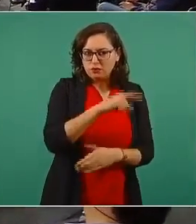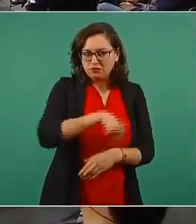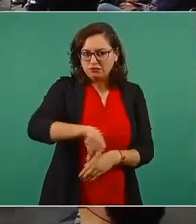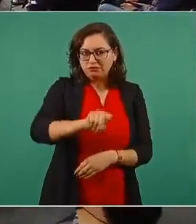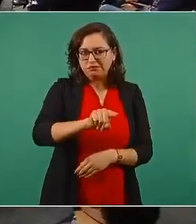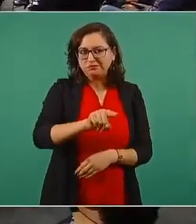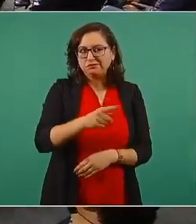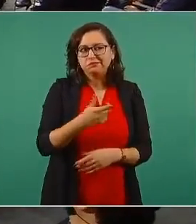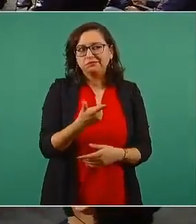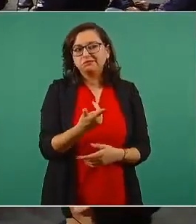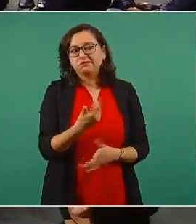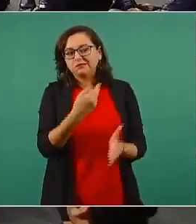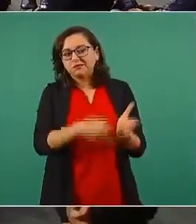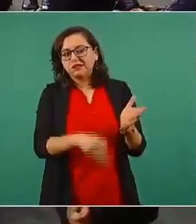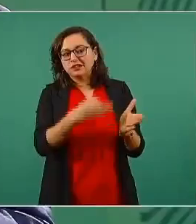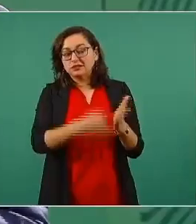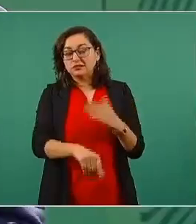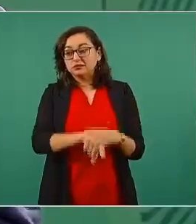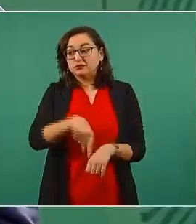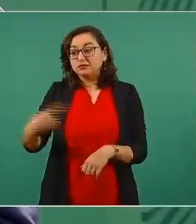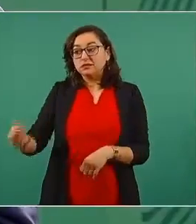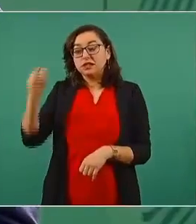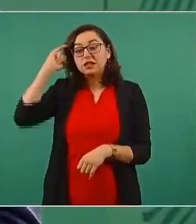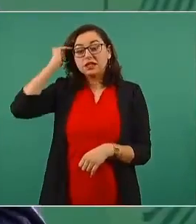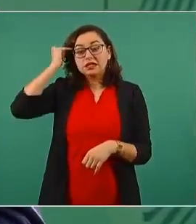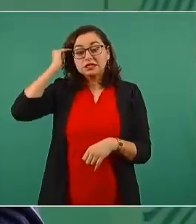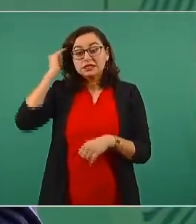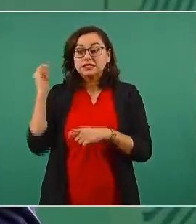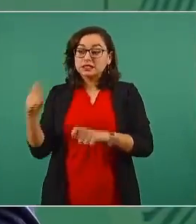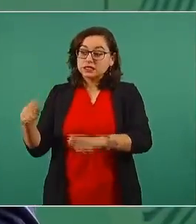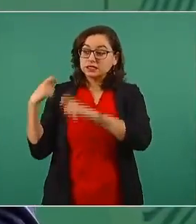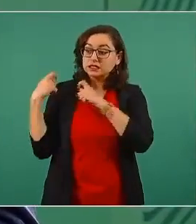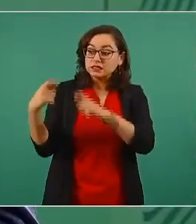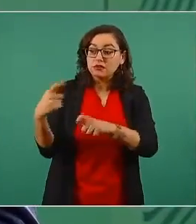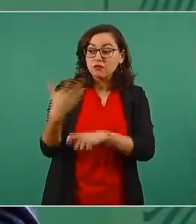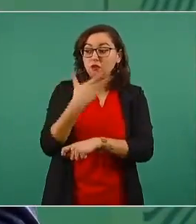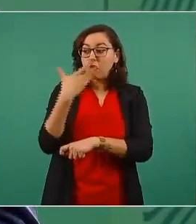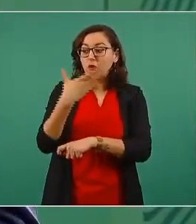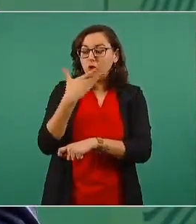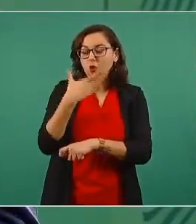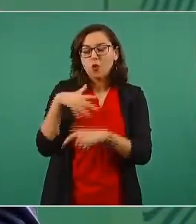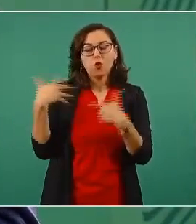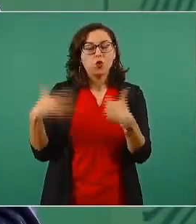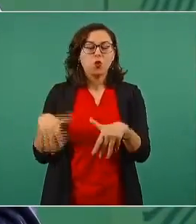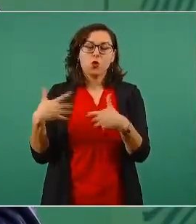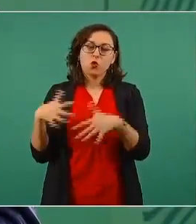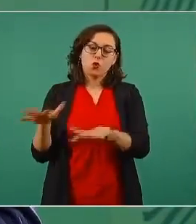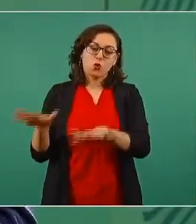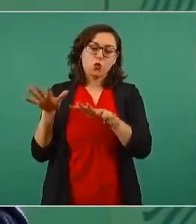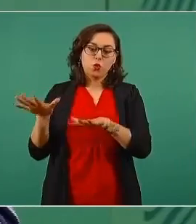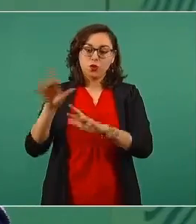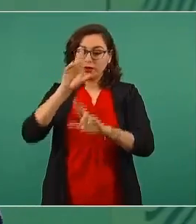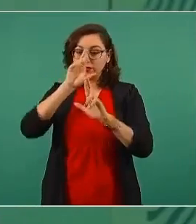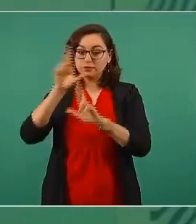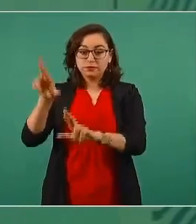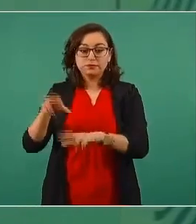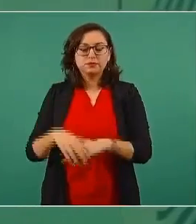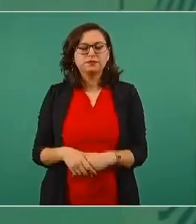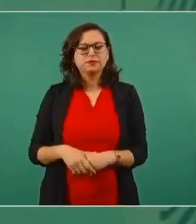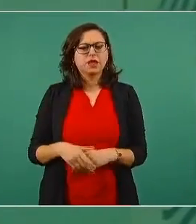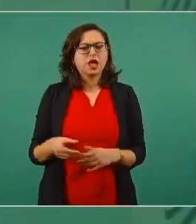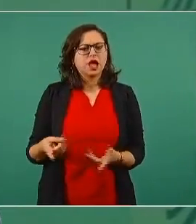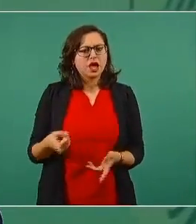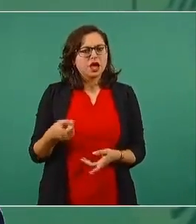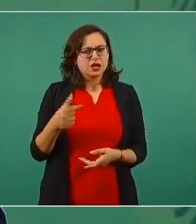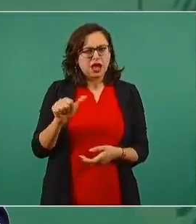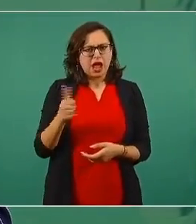si es una decisión de la gente, se tiene que respetar. No sabía que se habían celebrado